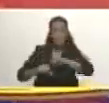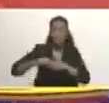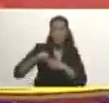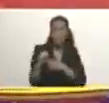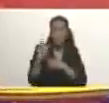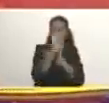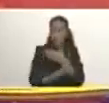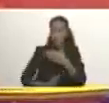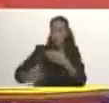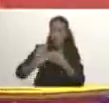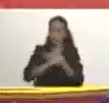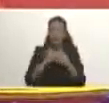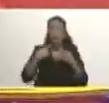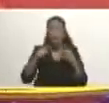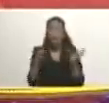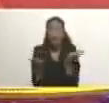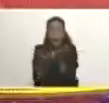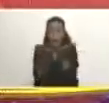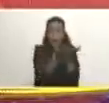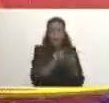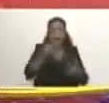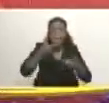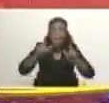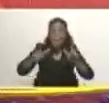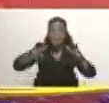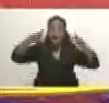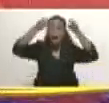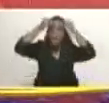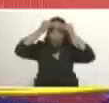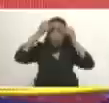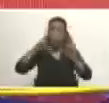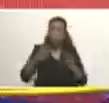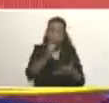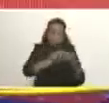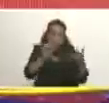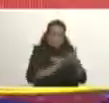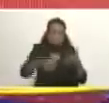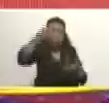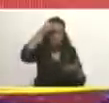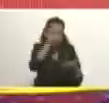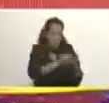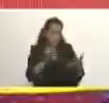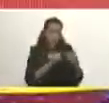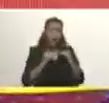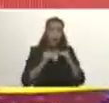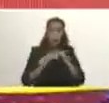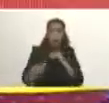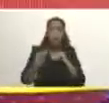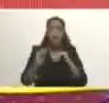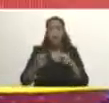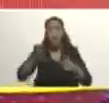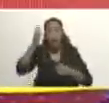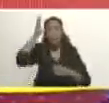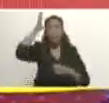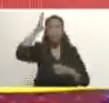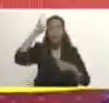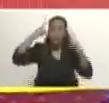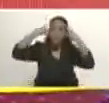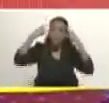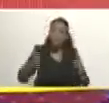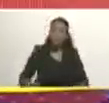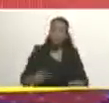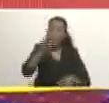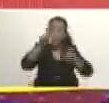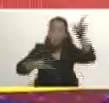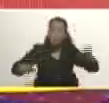la Seguridad y otras casas de estudios que permitan el fortalecimiento continuo de las capacidades profesionales de